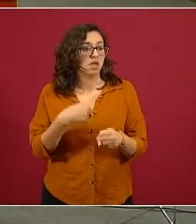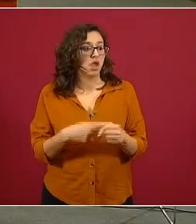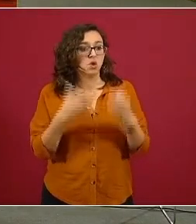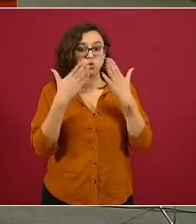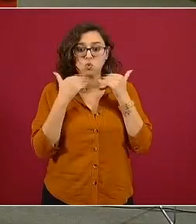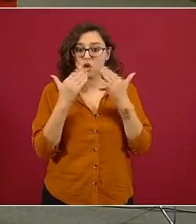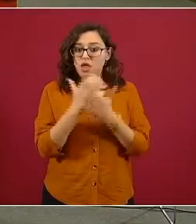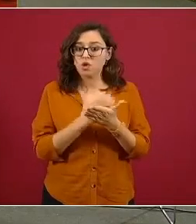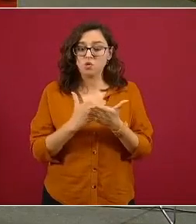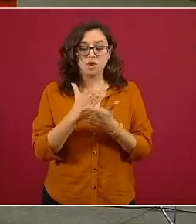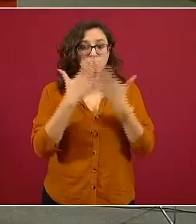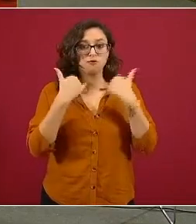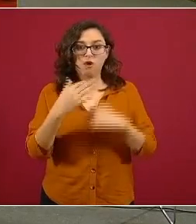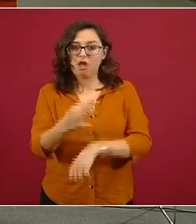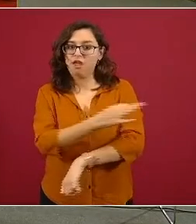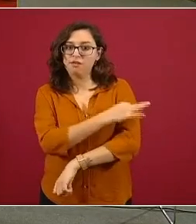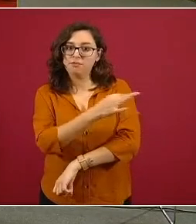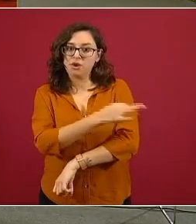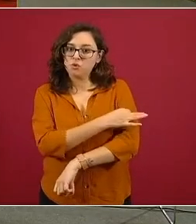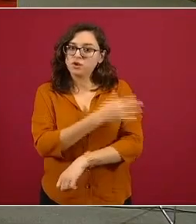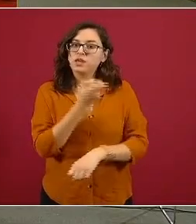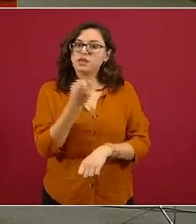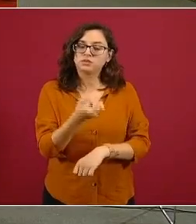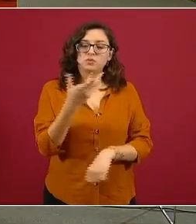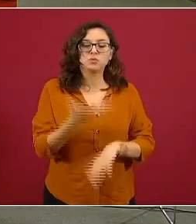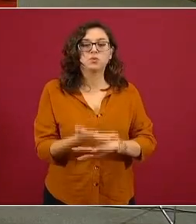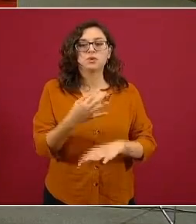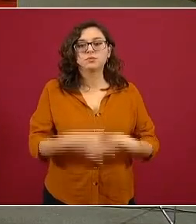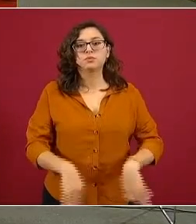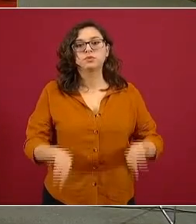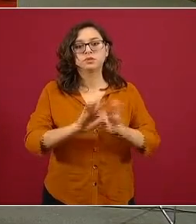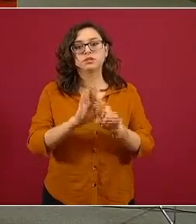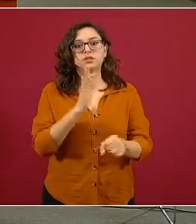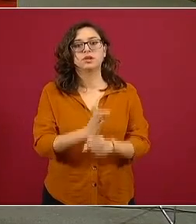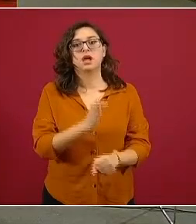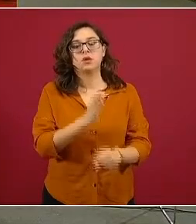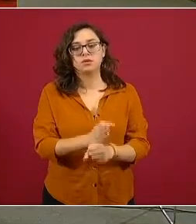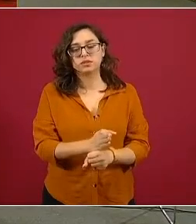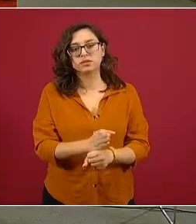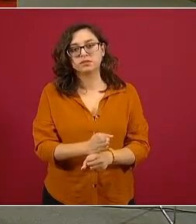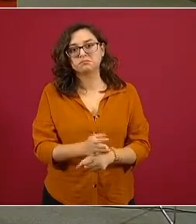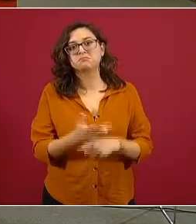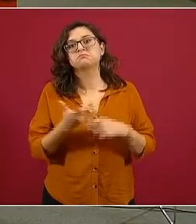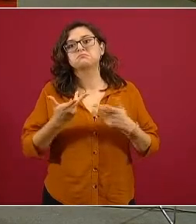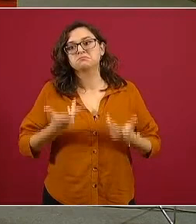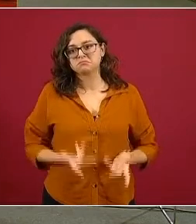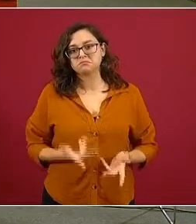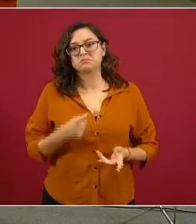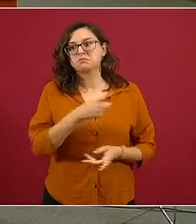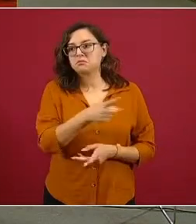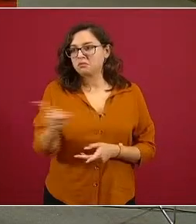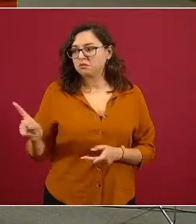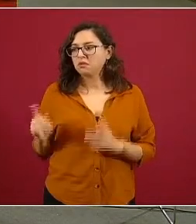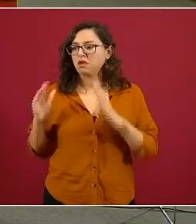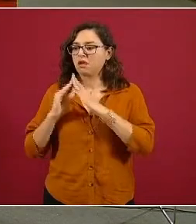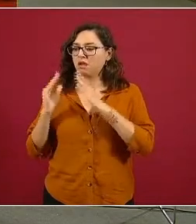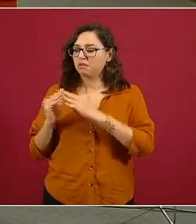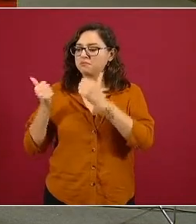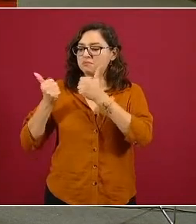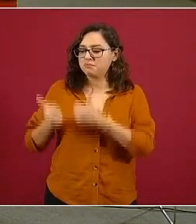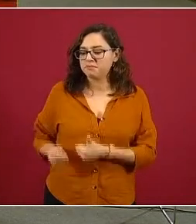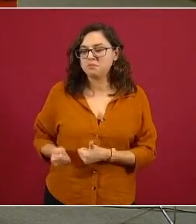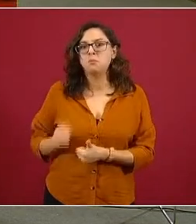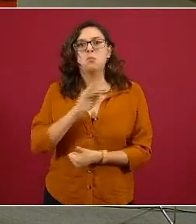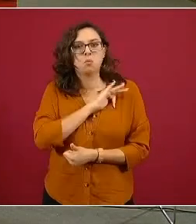aún no tenemos vacuna. Y por eso es tan importante que quien pueda permanecer en casa,